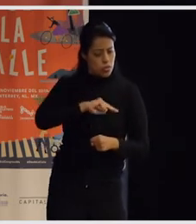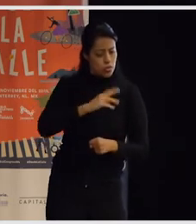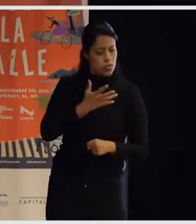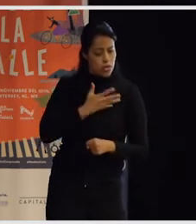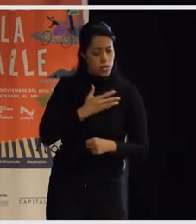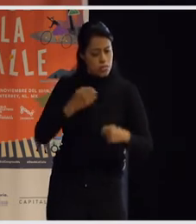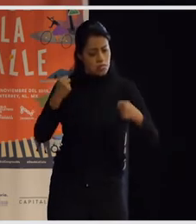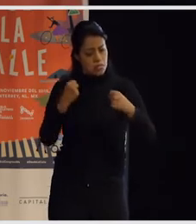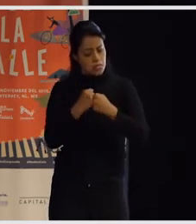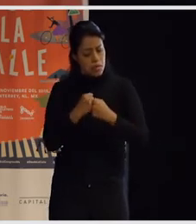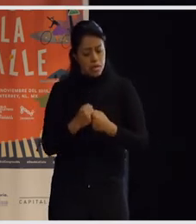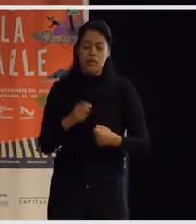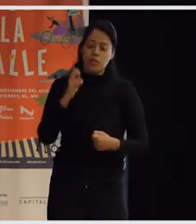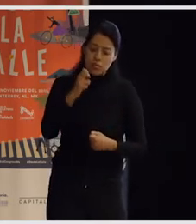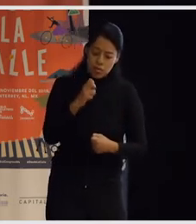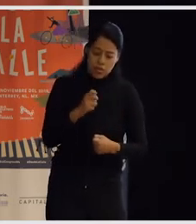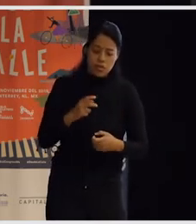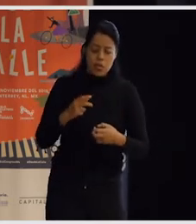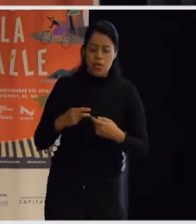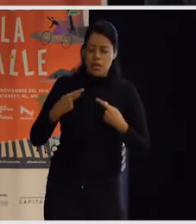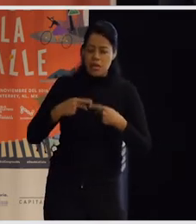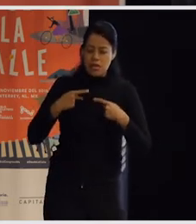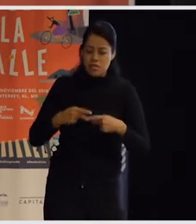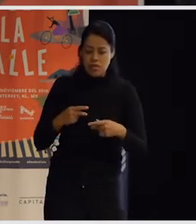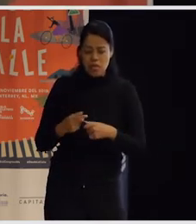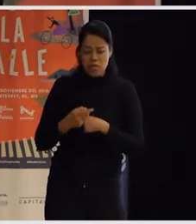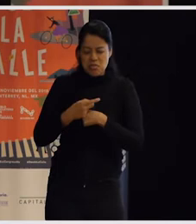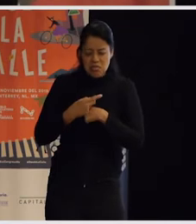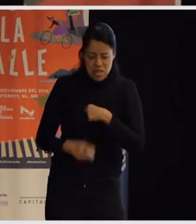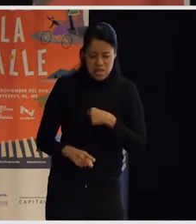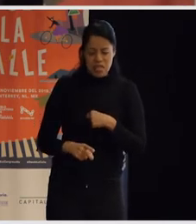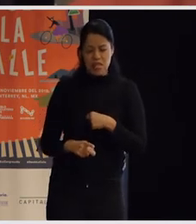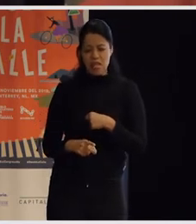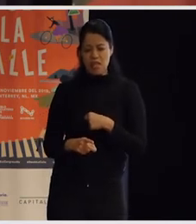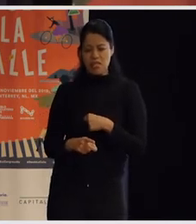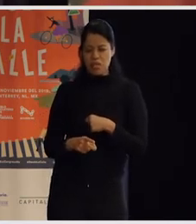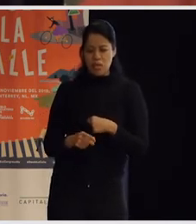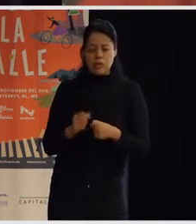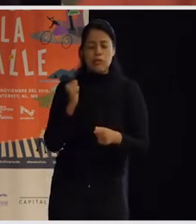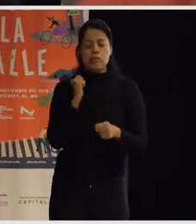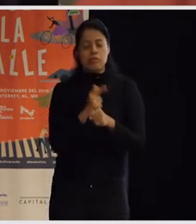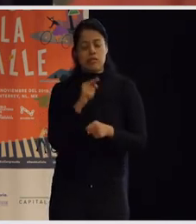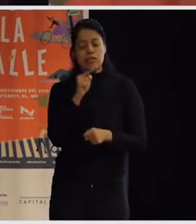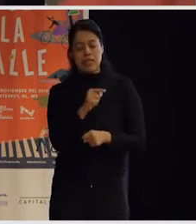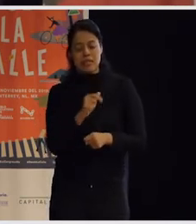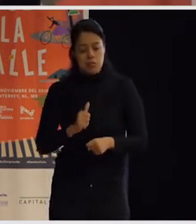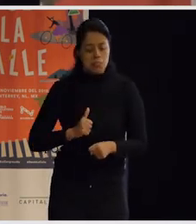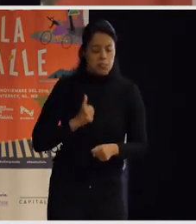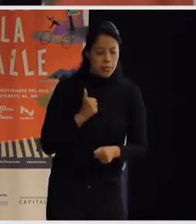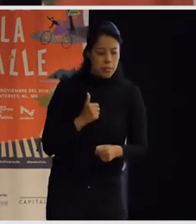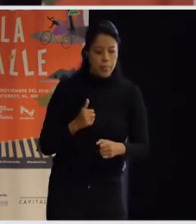región obviamente el crimen organizado se dio cuenta de lo mismo entonces la ciudad de por sí es un problema antes de empezar que hacemos los colectivos ciclistas en